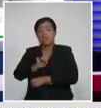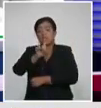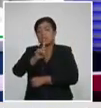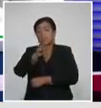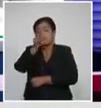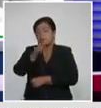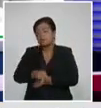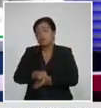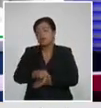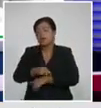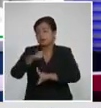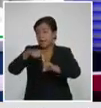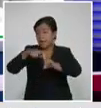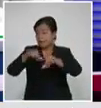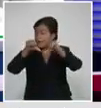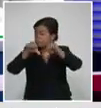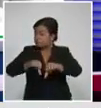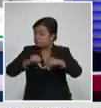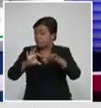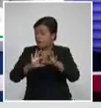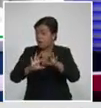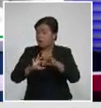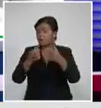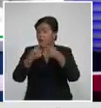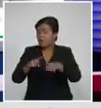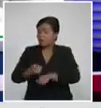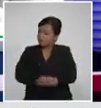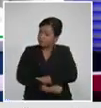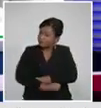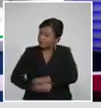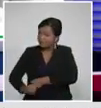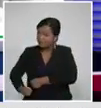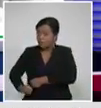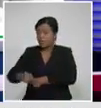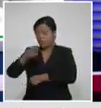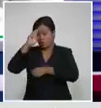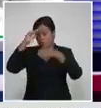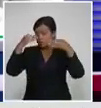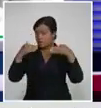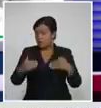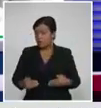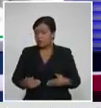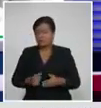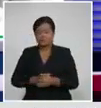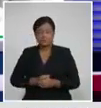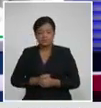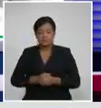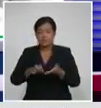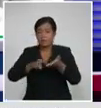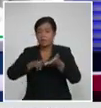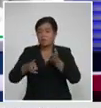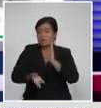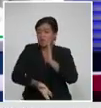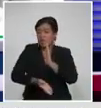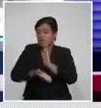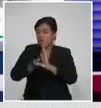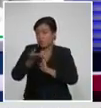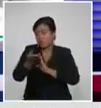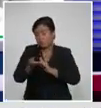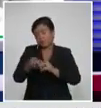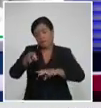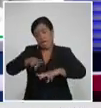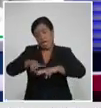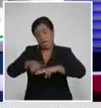intensiva, a pesar de todo el esfuerzo del personal de la salud. Las provincias con mayores cifras de contagio, La Habana, Santiago